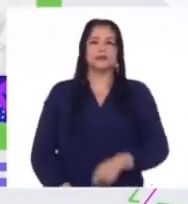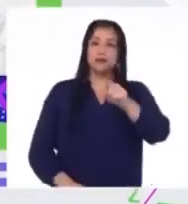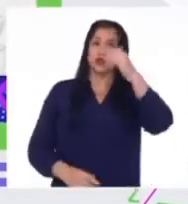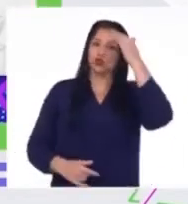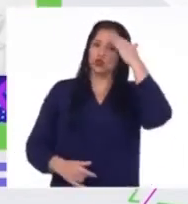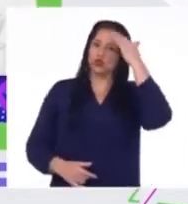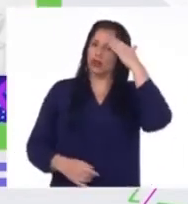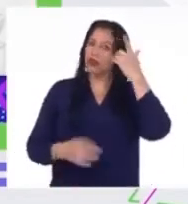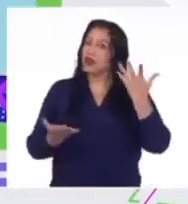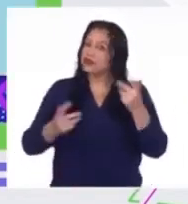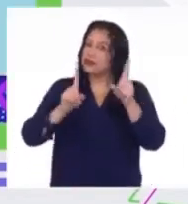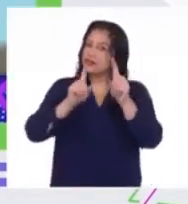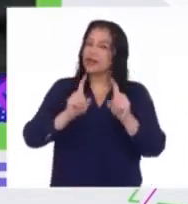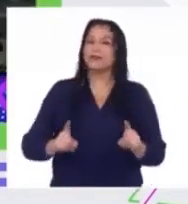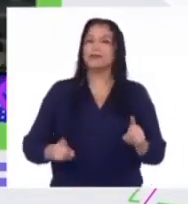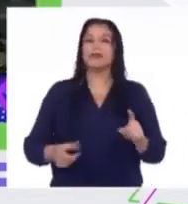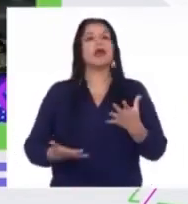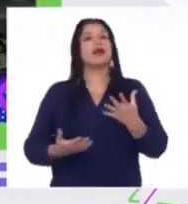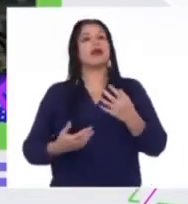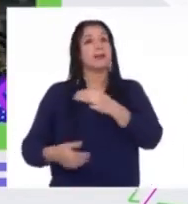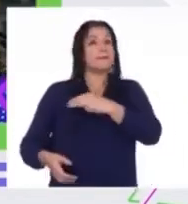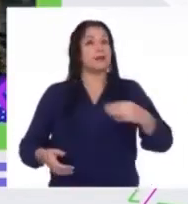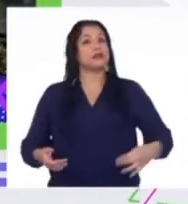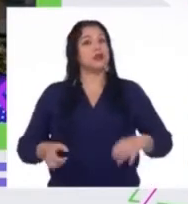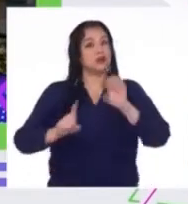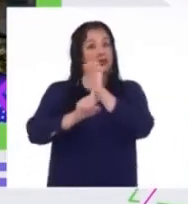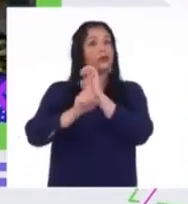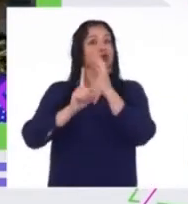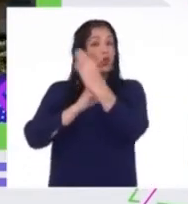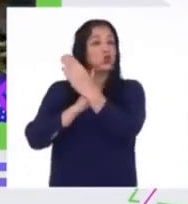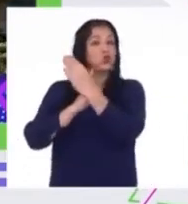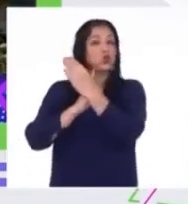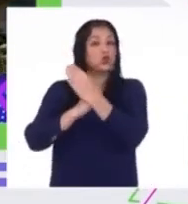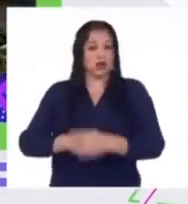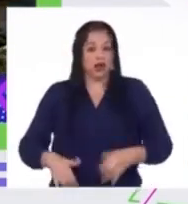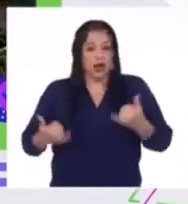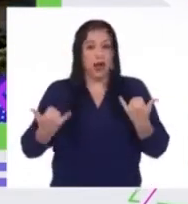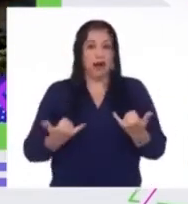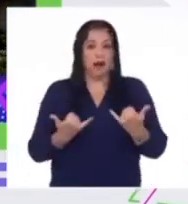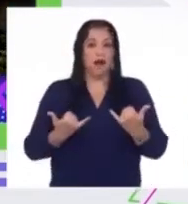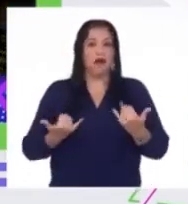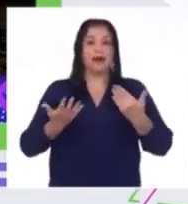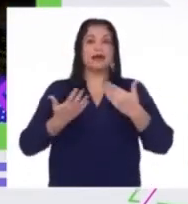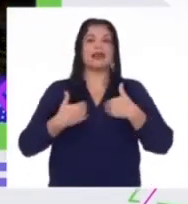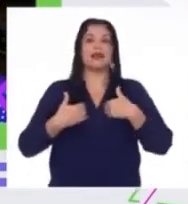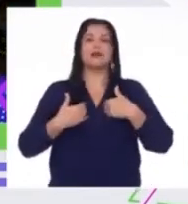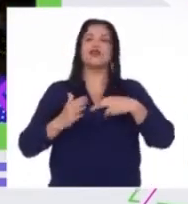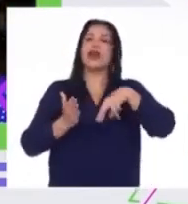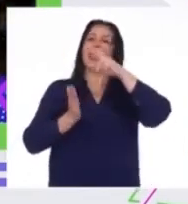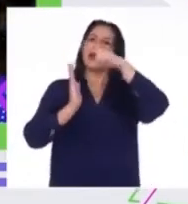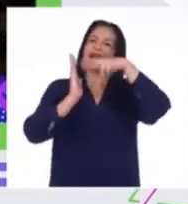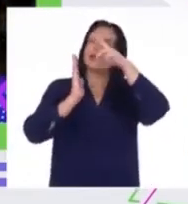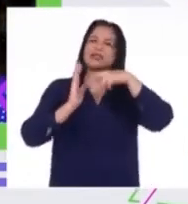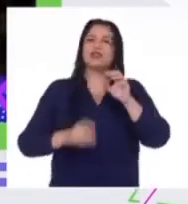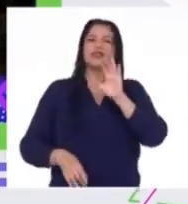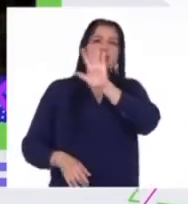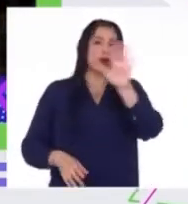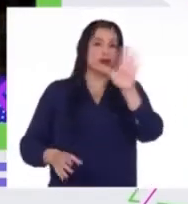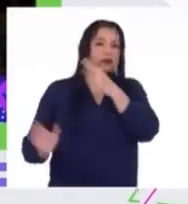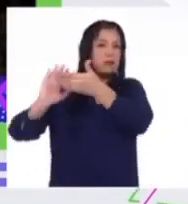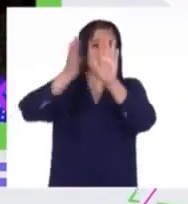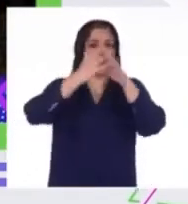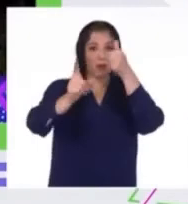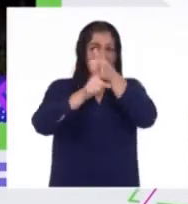¿Sabías que? Según el Ministerio de Cultura, actualmente se tienen registrados 55